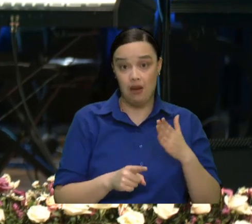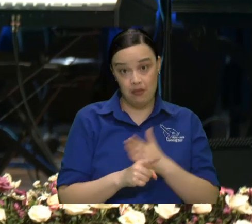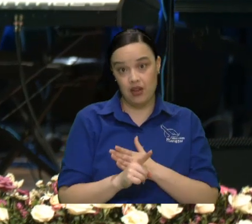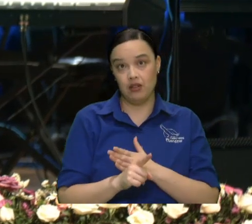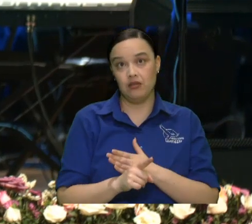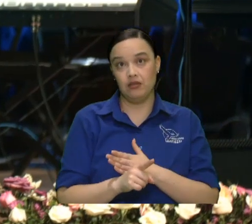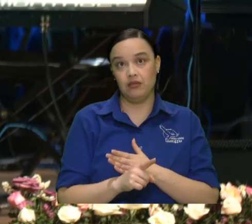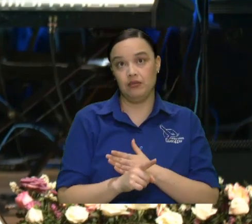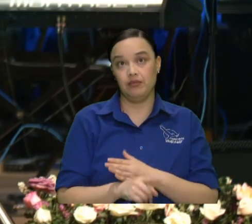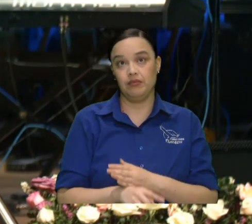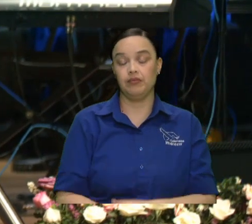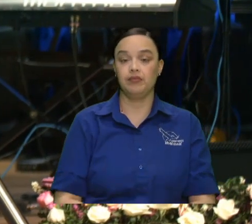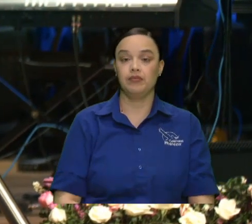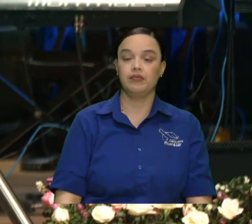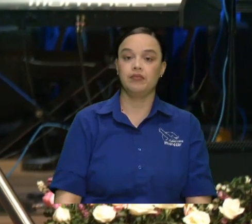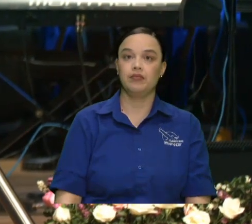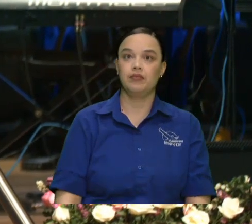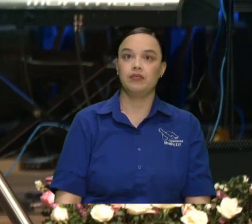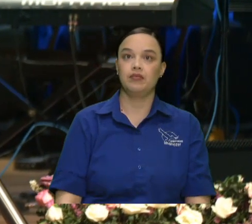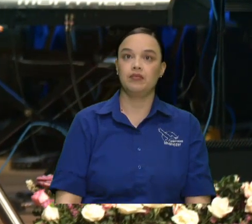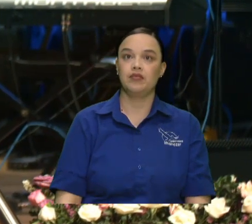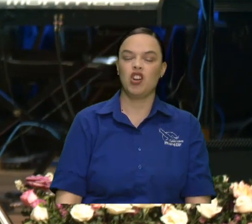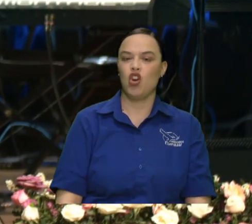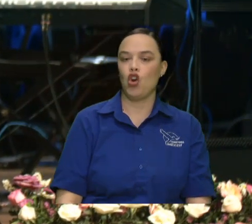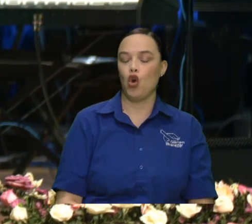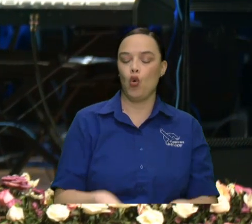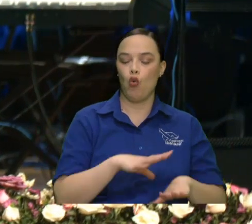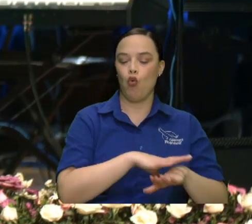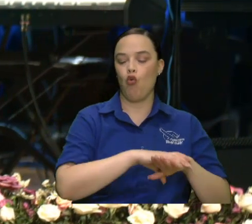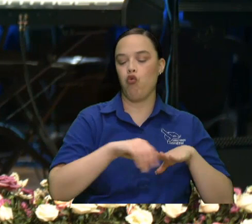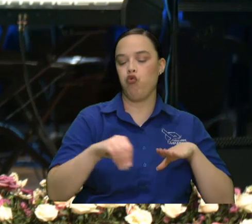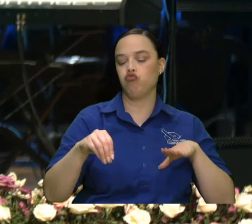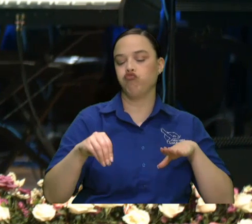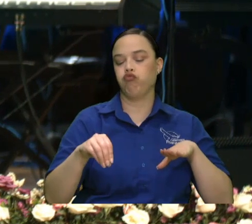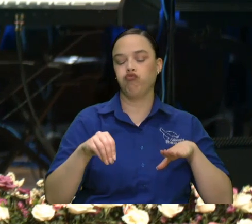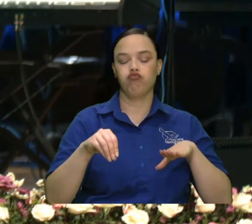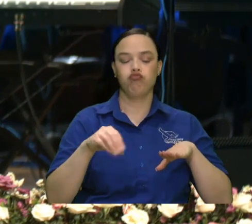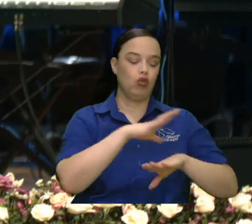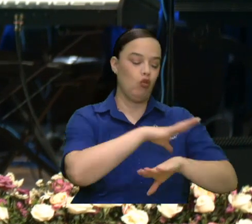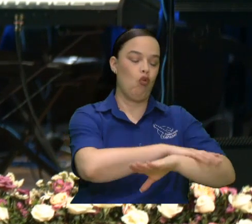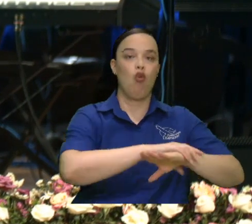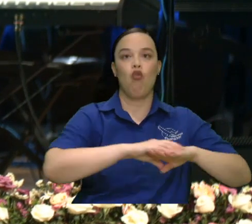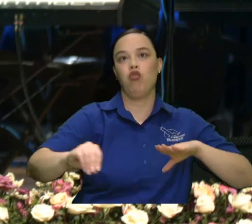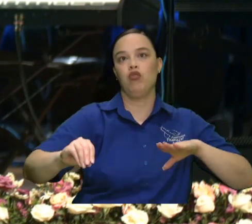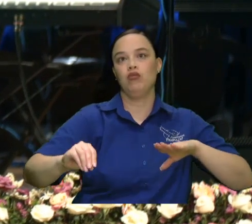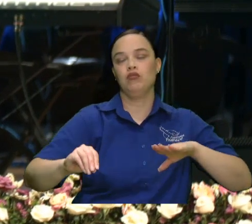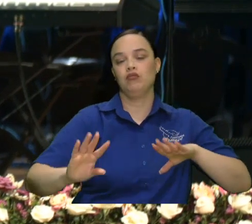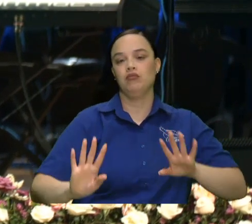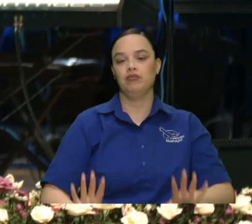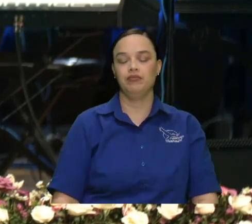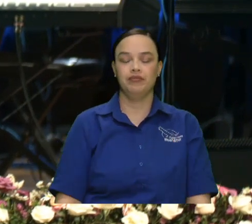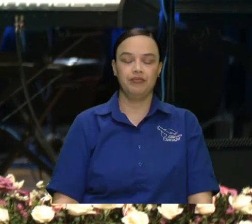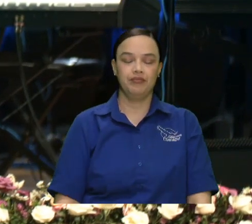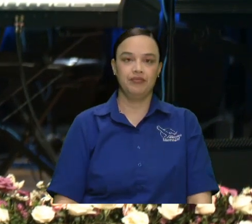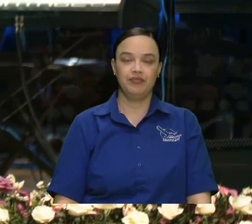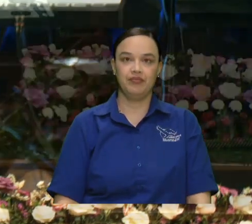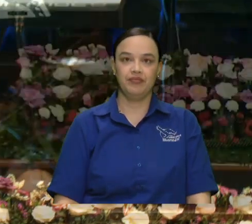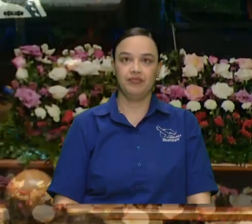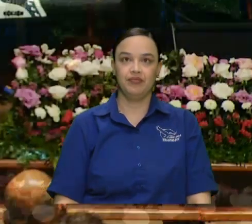tremendo se quitan los zapatos solito el los calcetines nada y